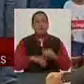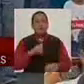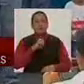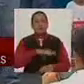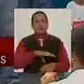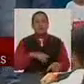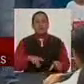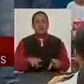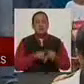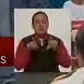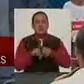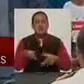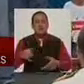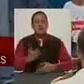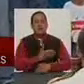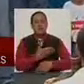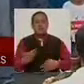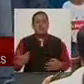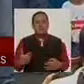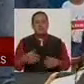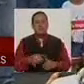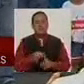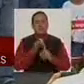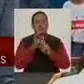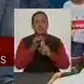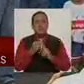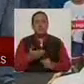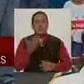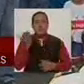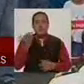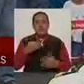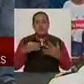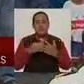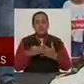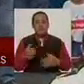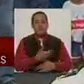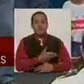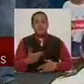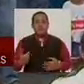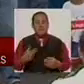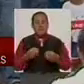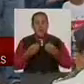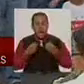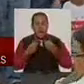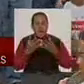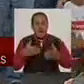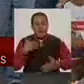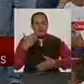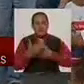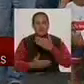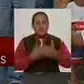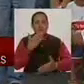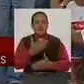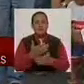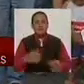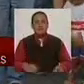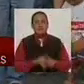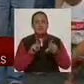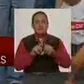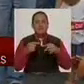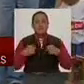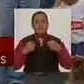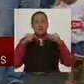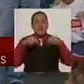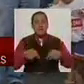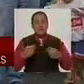que nuestro gobierno y en especial la primera dama vienen promoviendo. Por eso estamos aquí